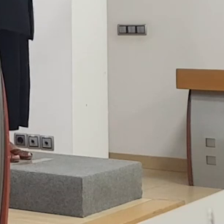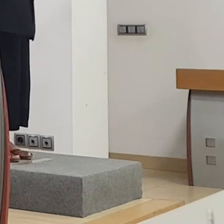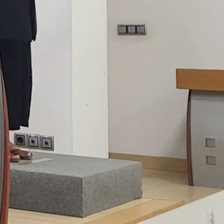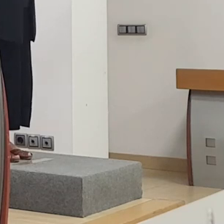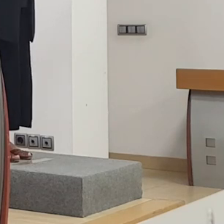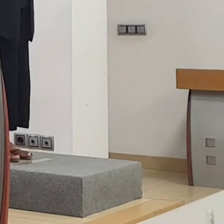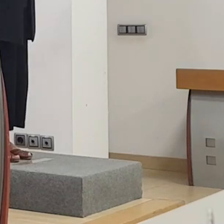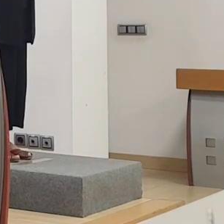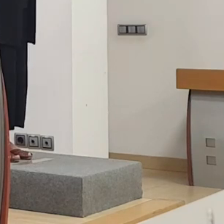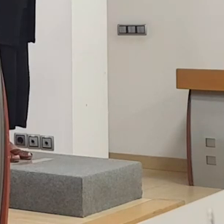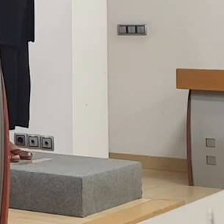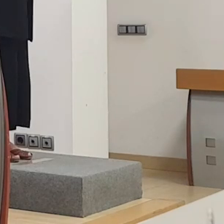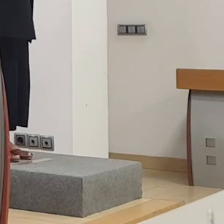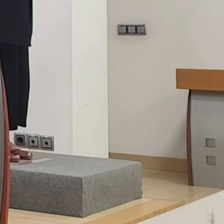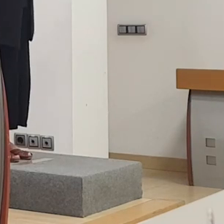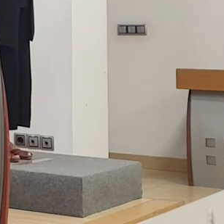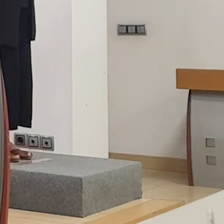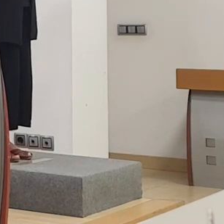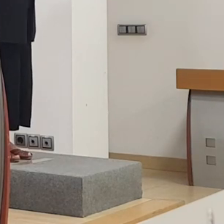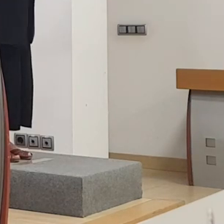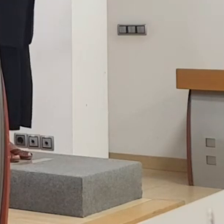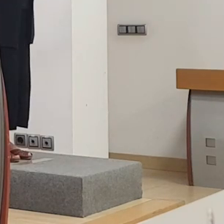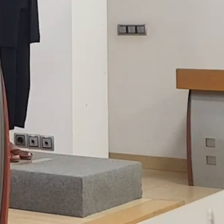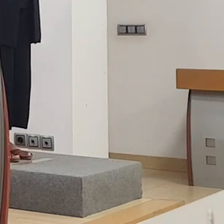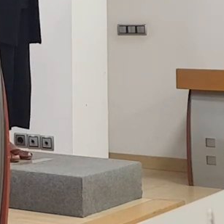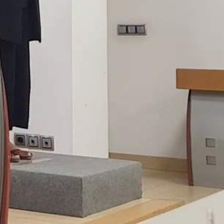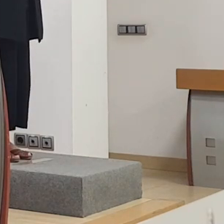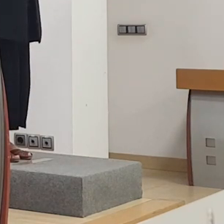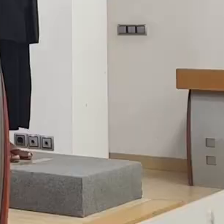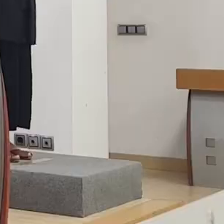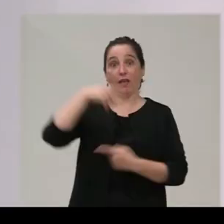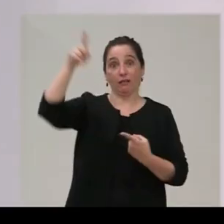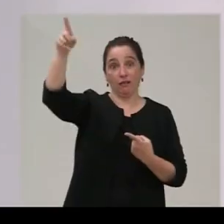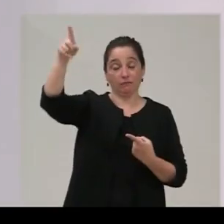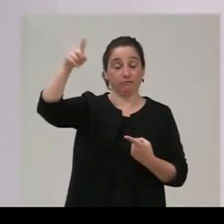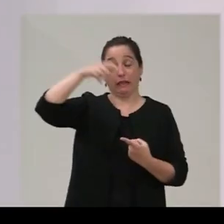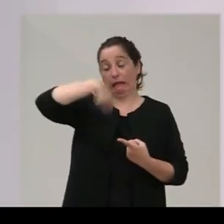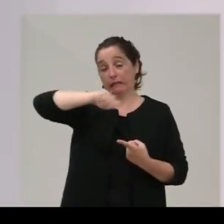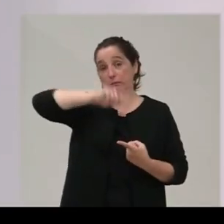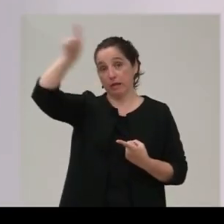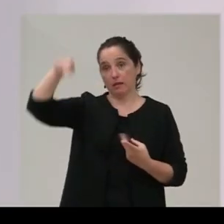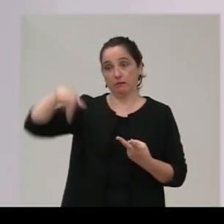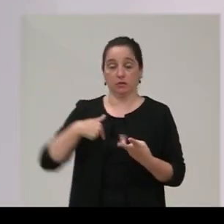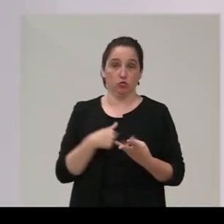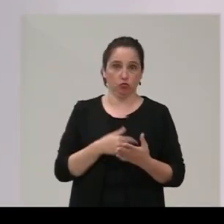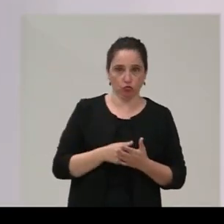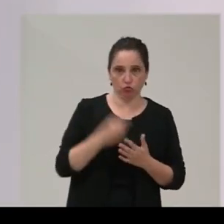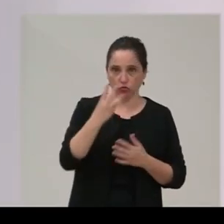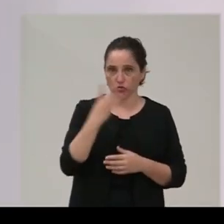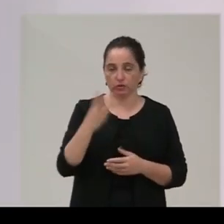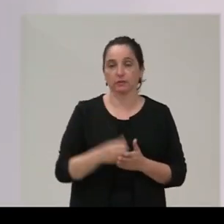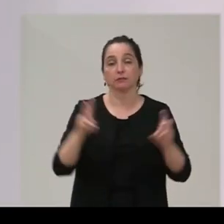también relancemos con ese convenio a tres bandas el barrio de la Florida en deporte pues